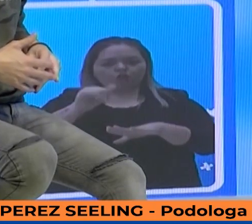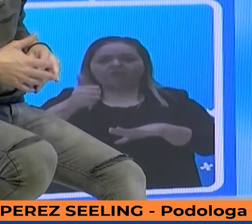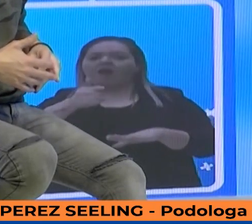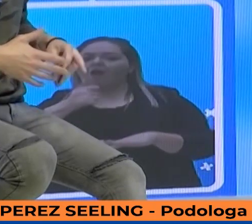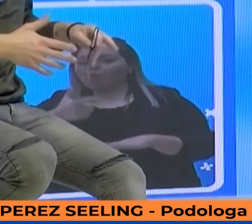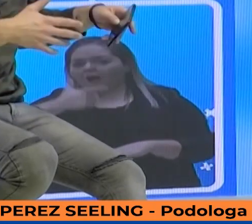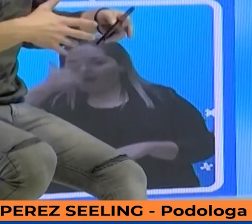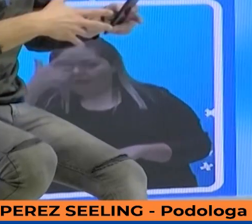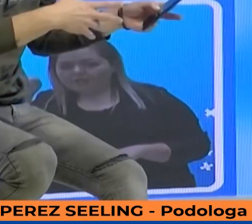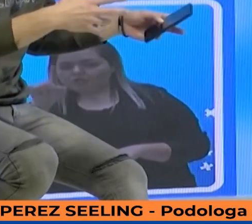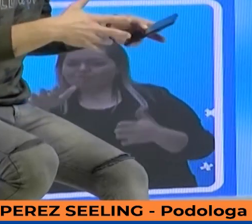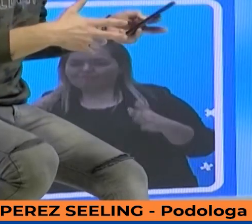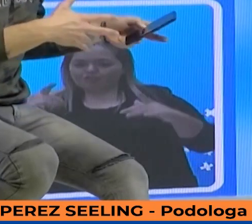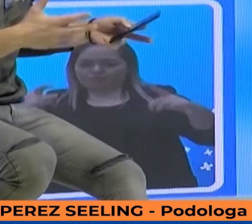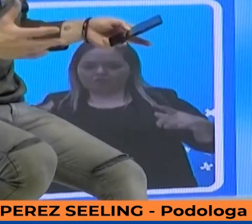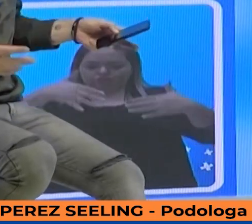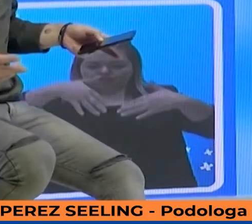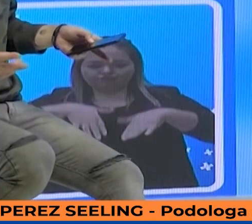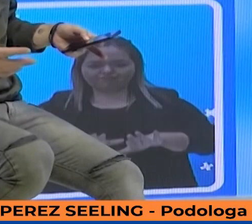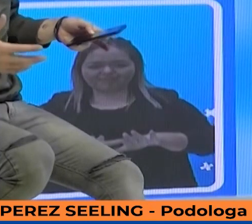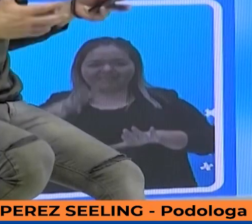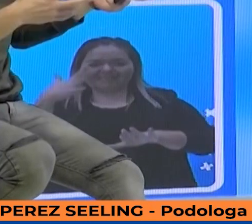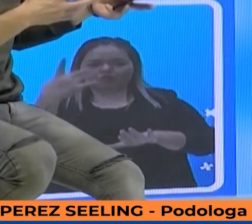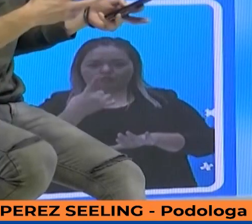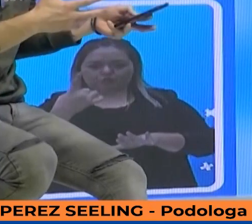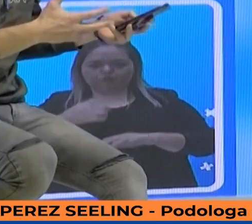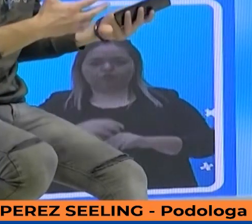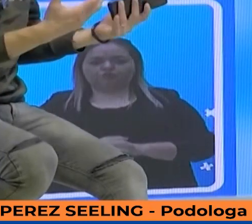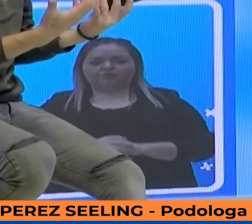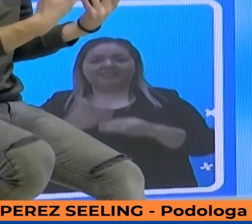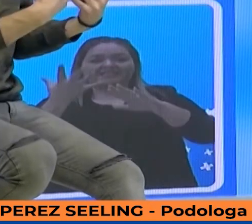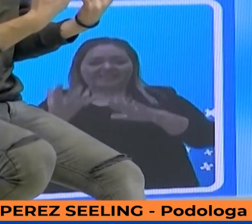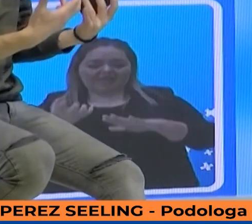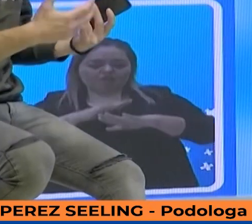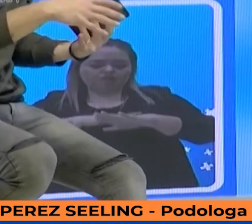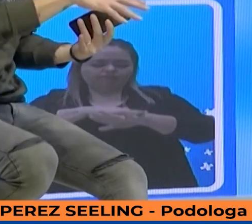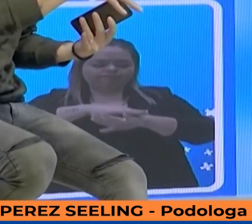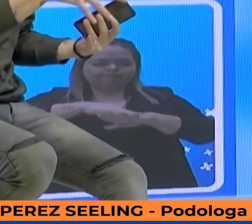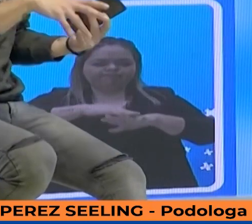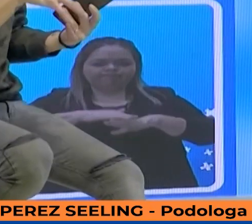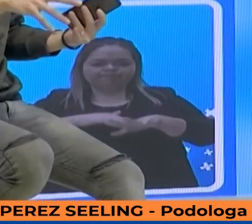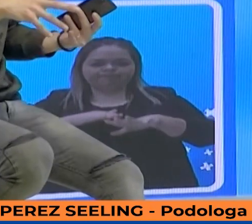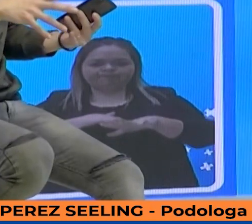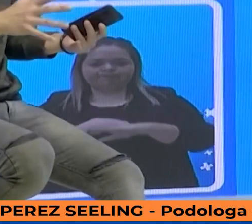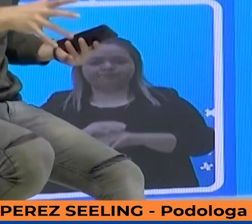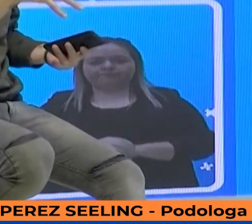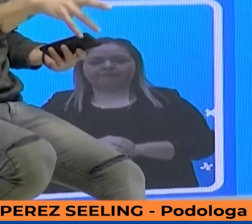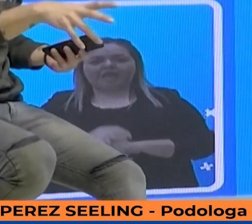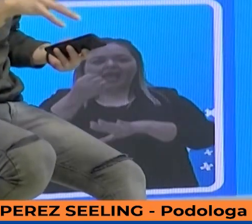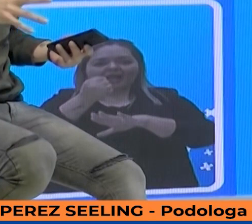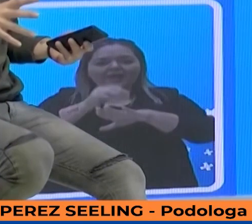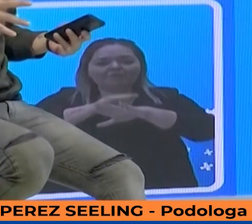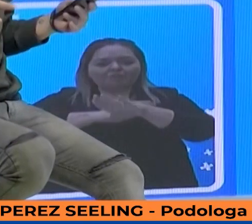digamos. Que no hay salida. Bueno, es un trabajo interdisciplinario también. Totalmente. ¿No? Esto es muy importante, saber articular las distintas áreas